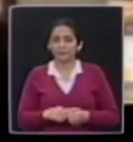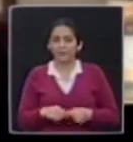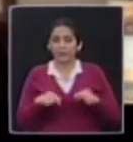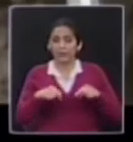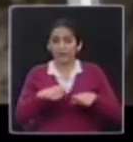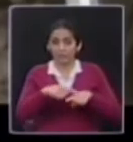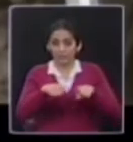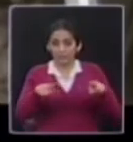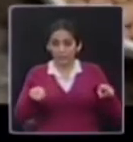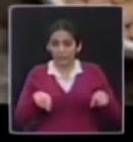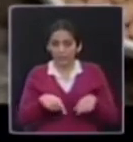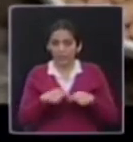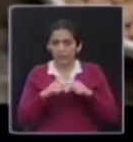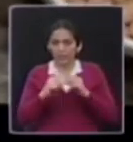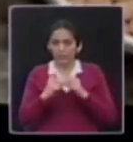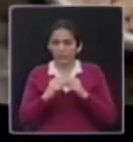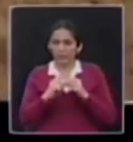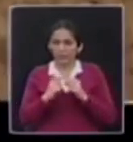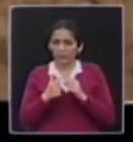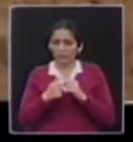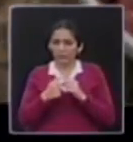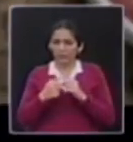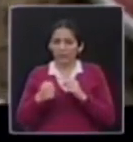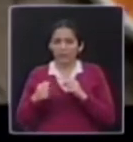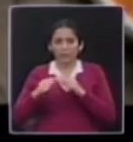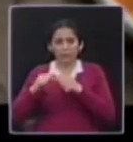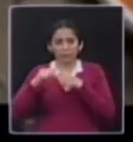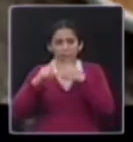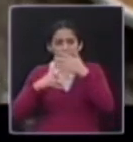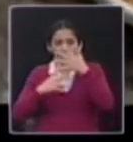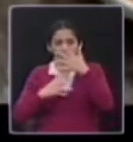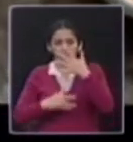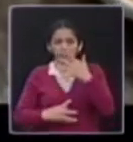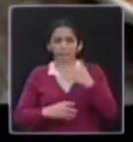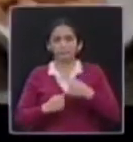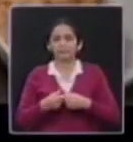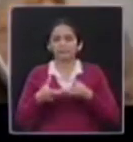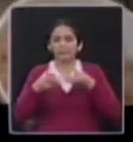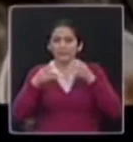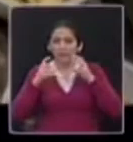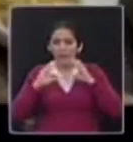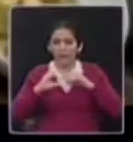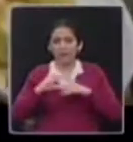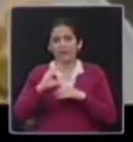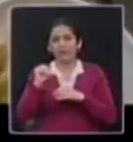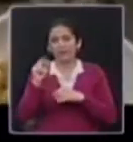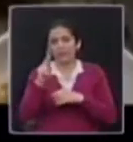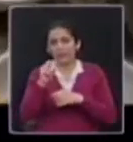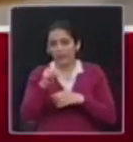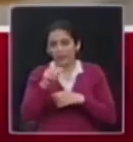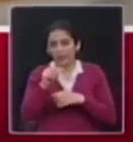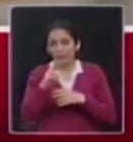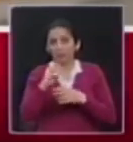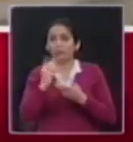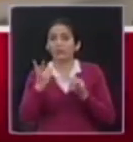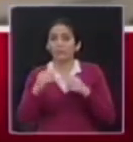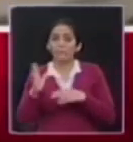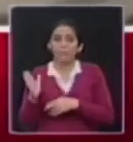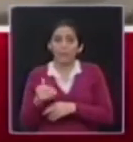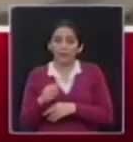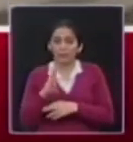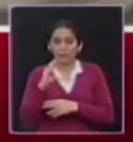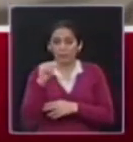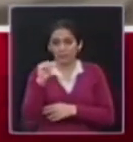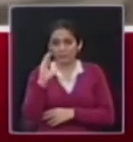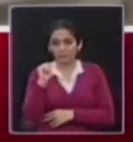fanesca: garbanzo, mote, papayo, sambo, choclo, frijol panamito, frijol canario, bacalao. La preparación en